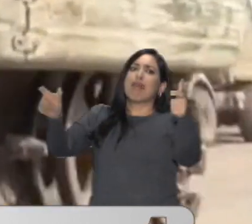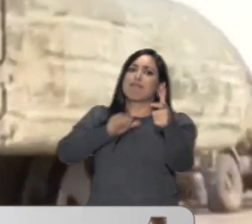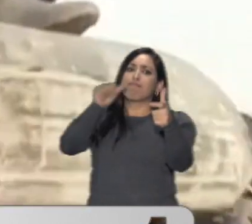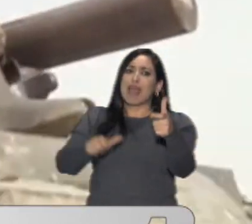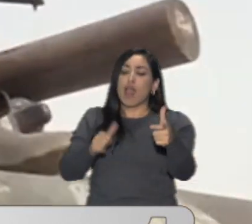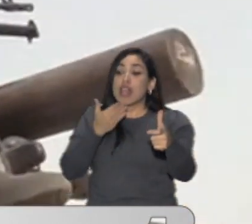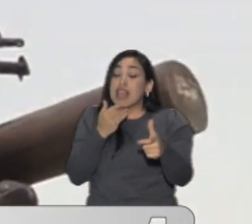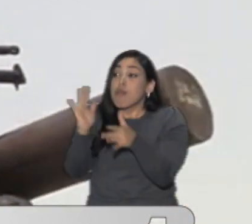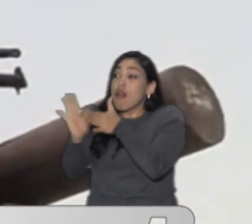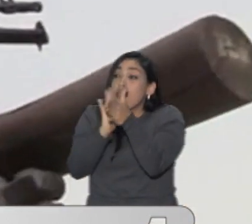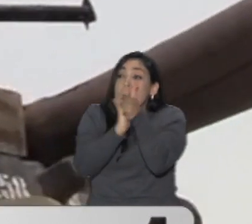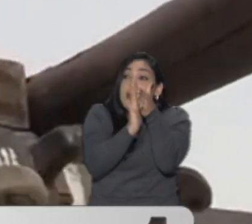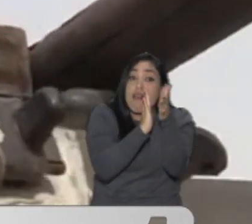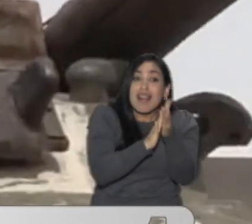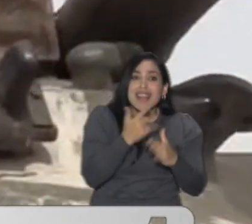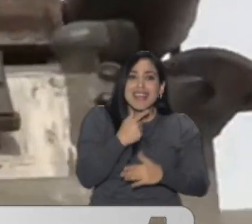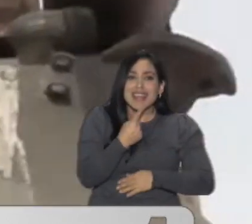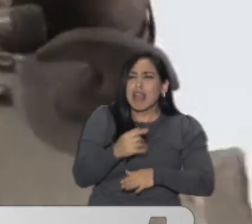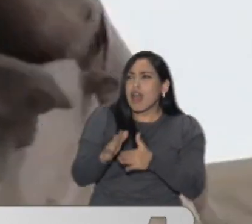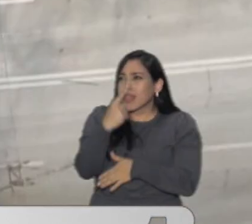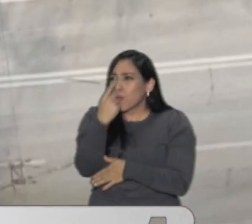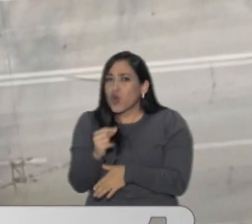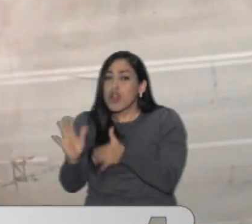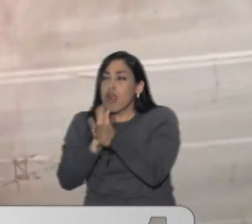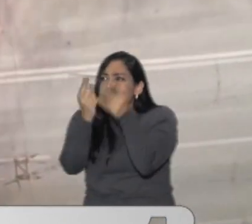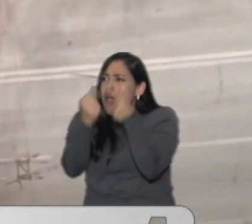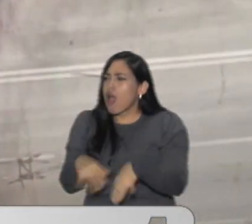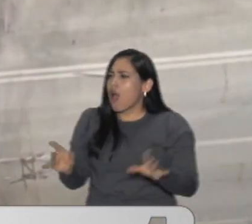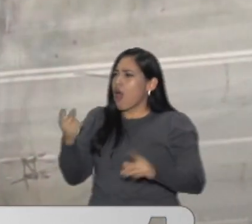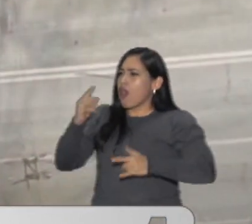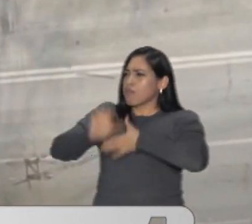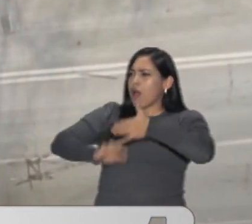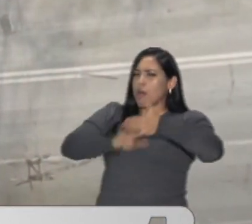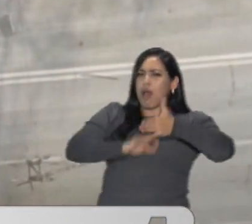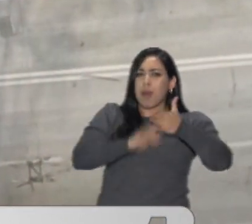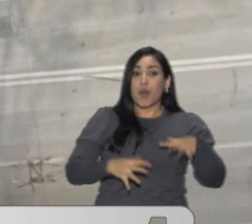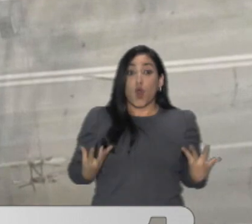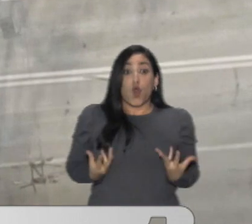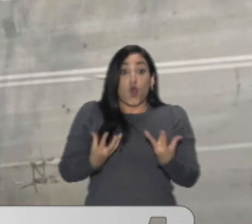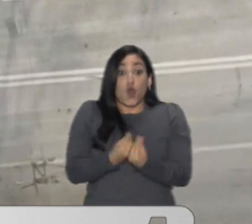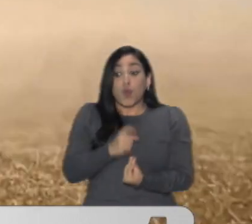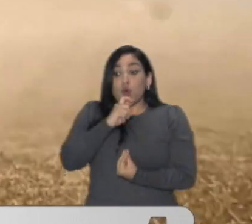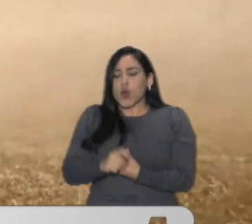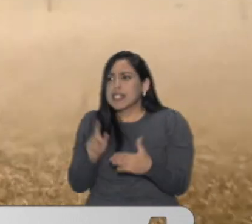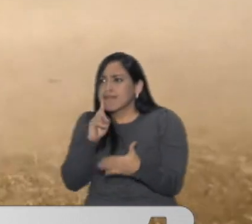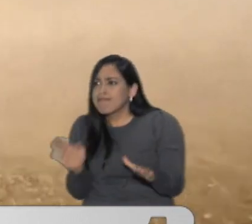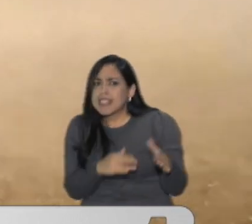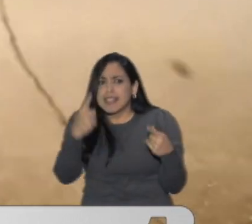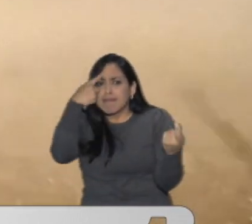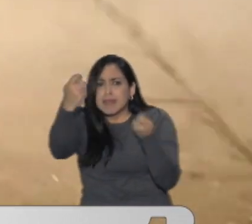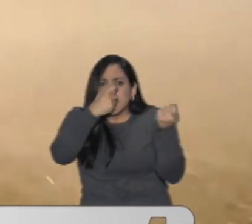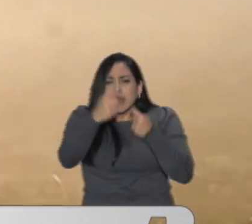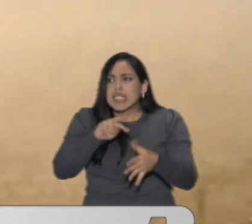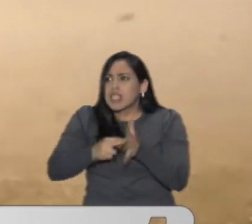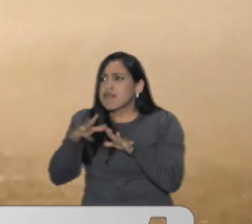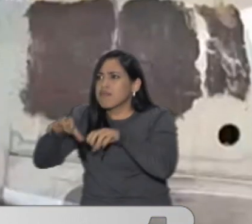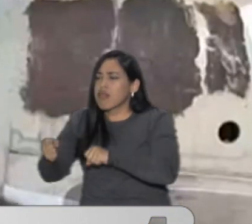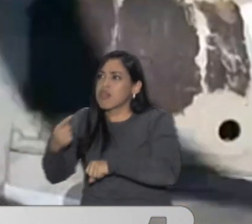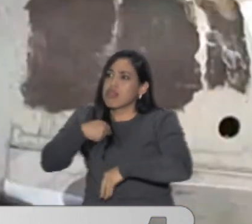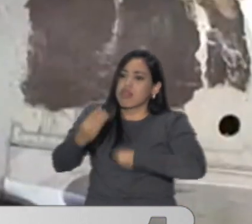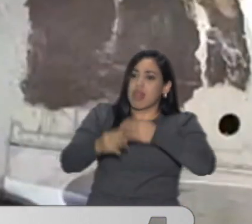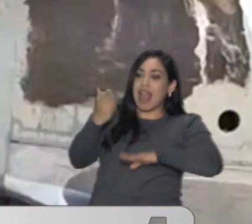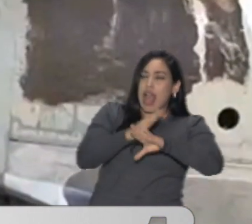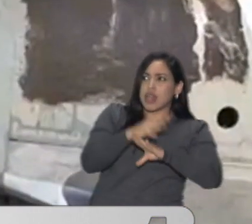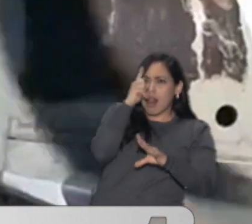elevado que los datos reportados por el Kremlin. La resistencia ucraniana ralentizó los planes de una invasión rápida y efectiva en el